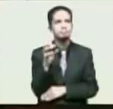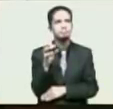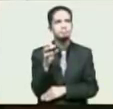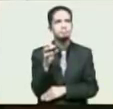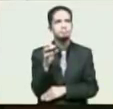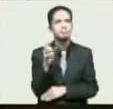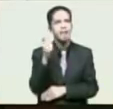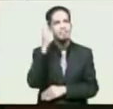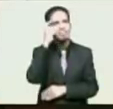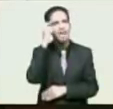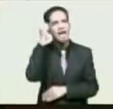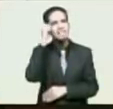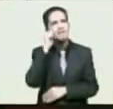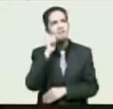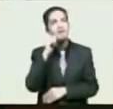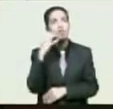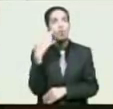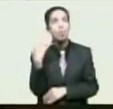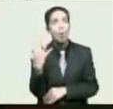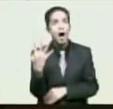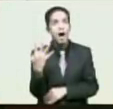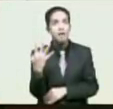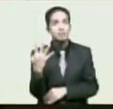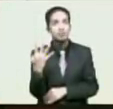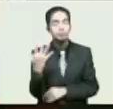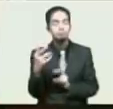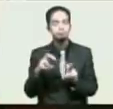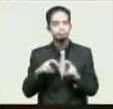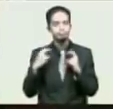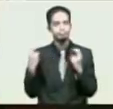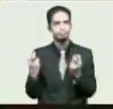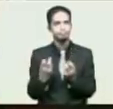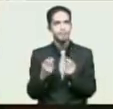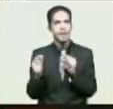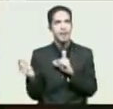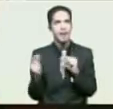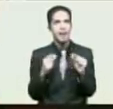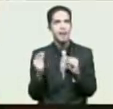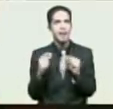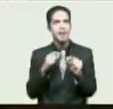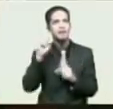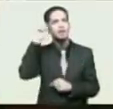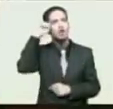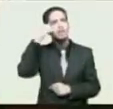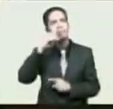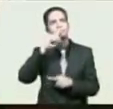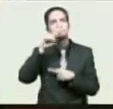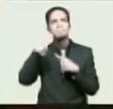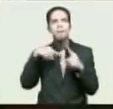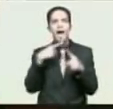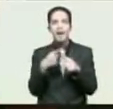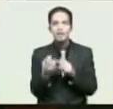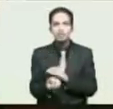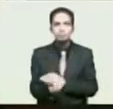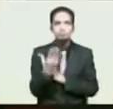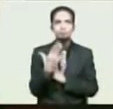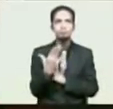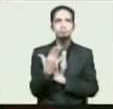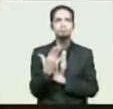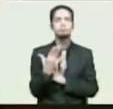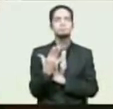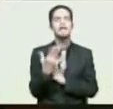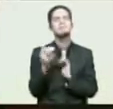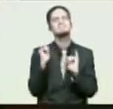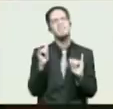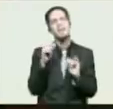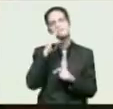día sábado 4 tendremos una sesión para conmemorar el primer año de la instalación de la... o celebrar